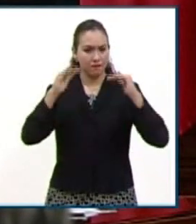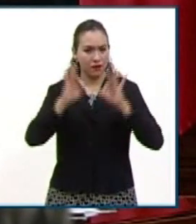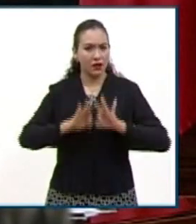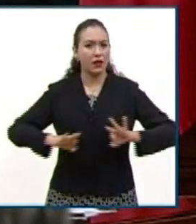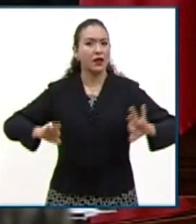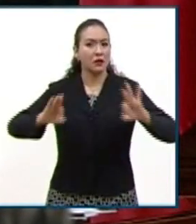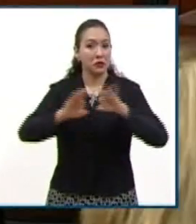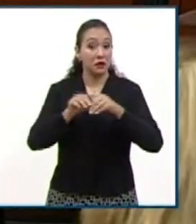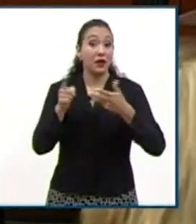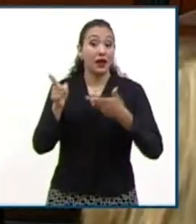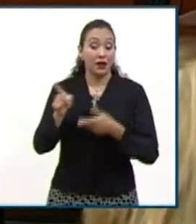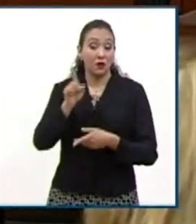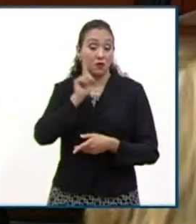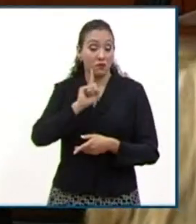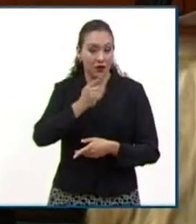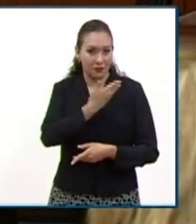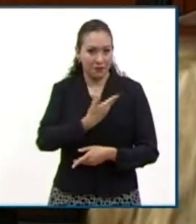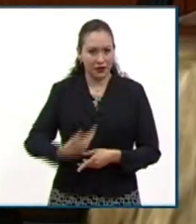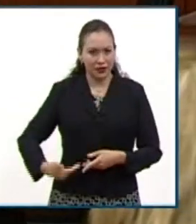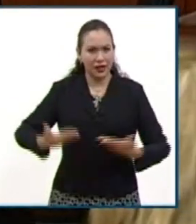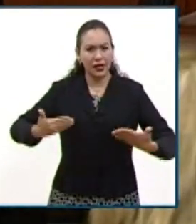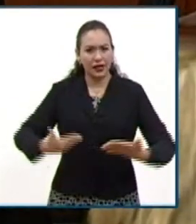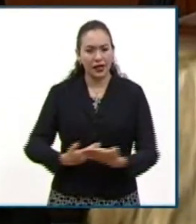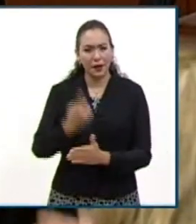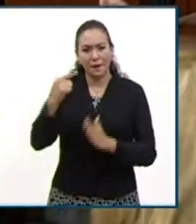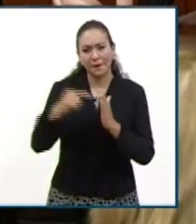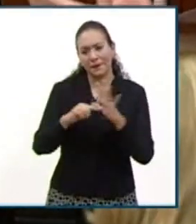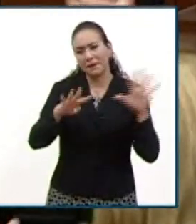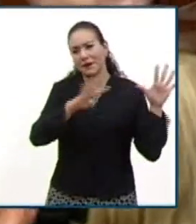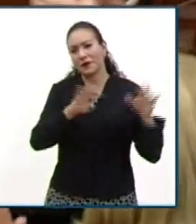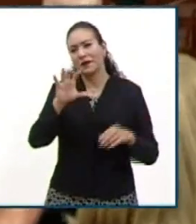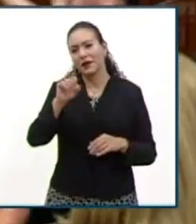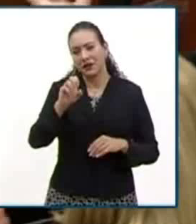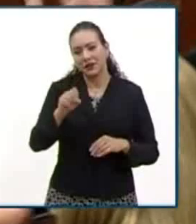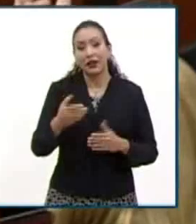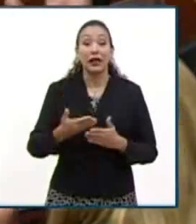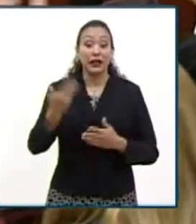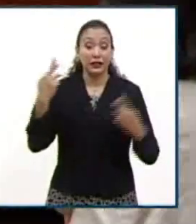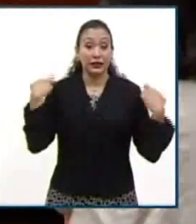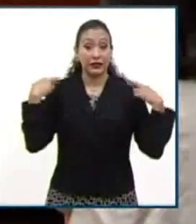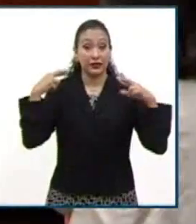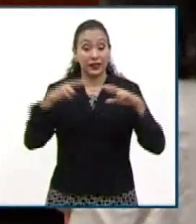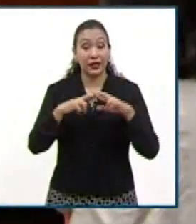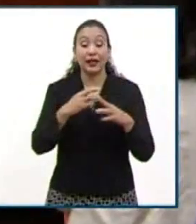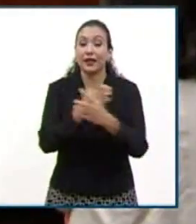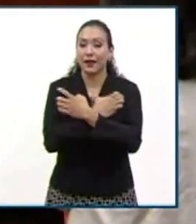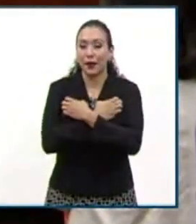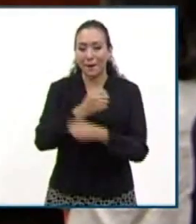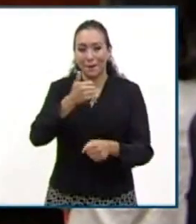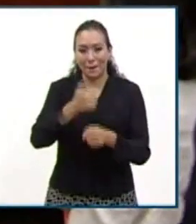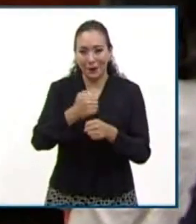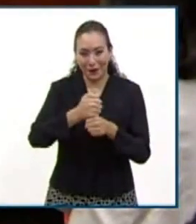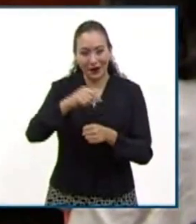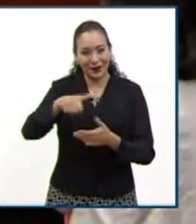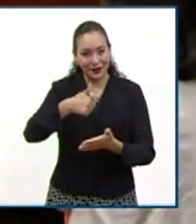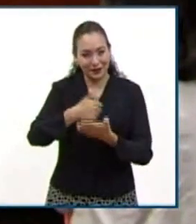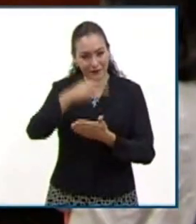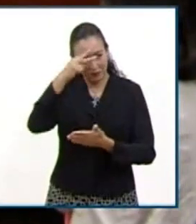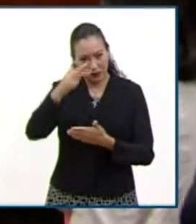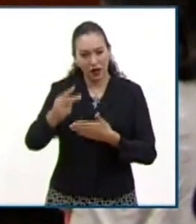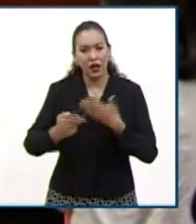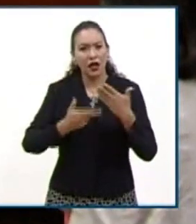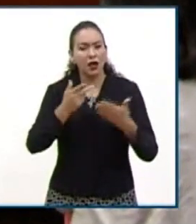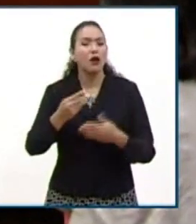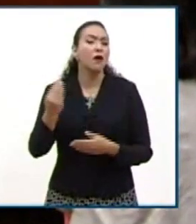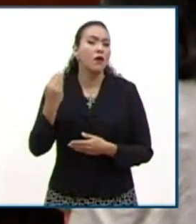la Judicatura Federal. Nació en 1960, fue profesora de educación primaria en la Ciudad de México. Estudió Derecho en